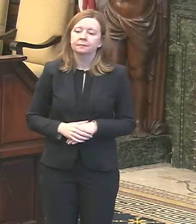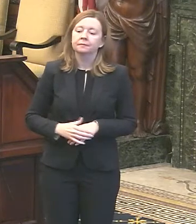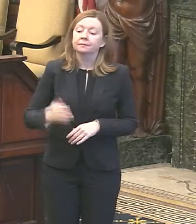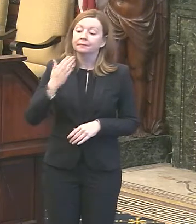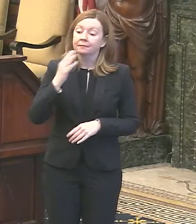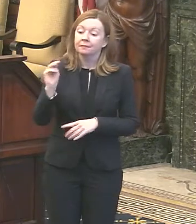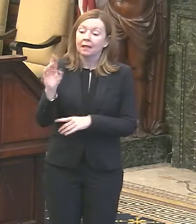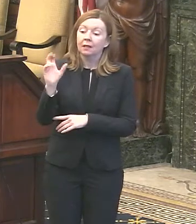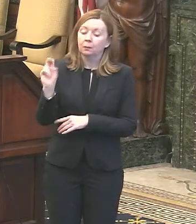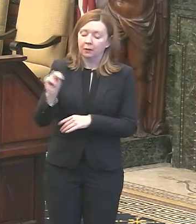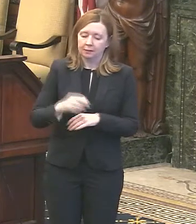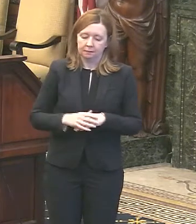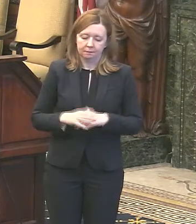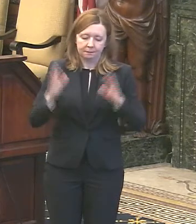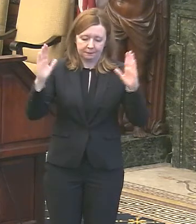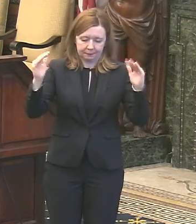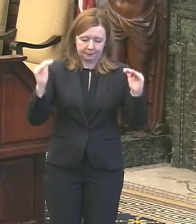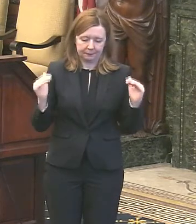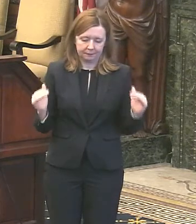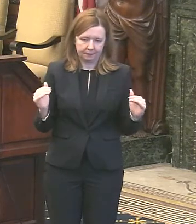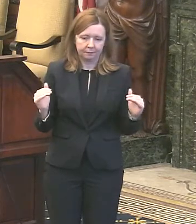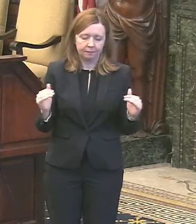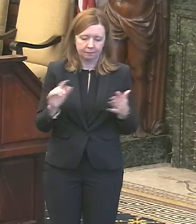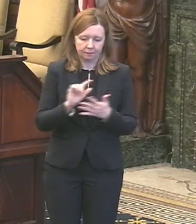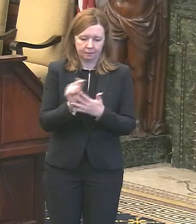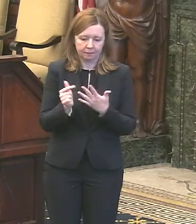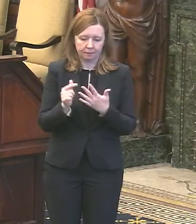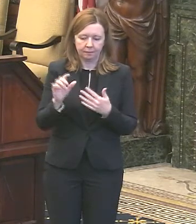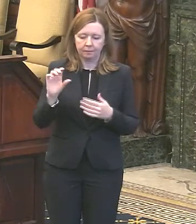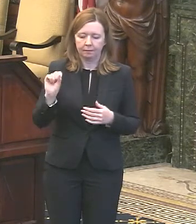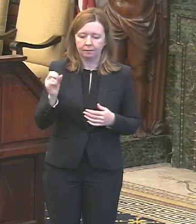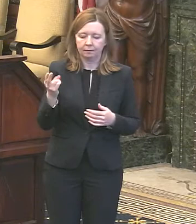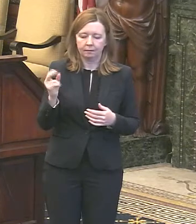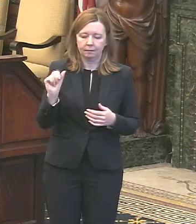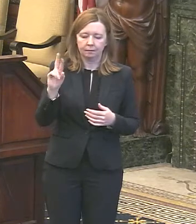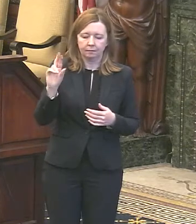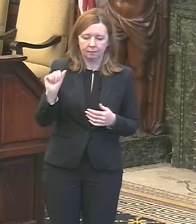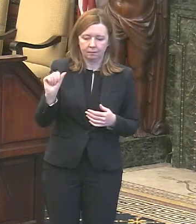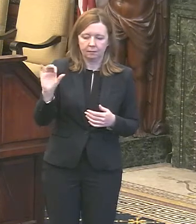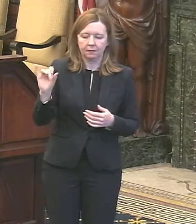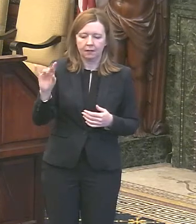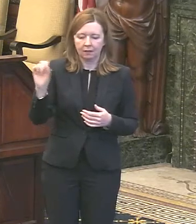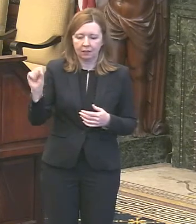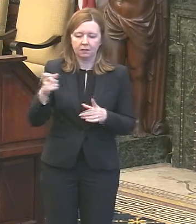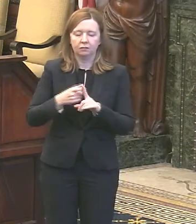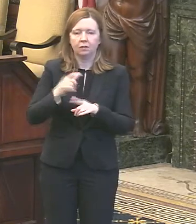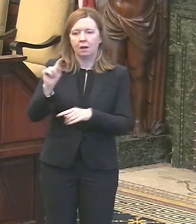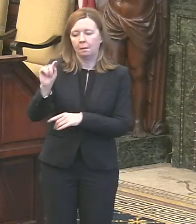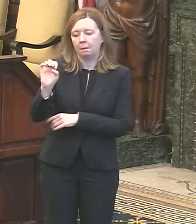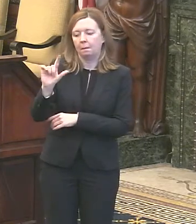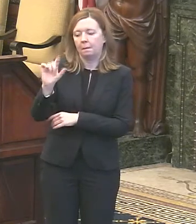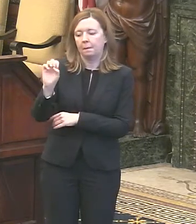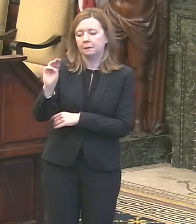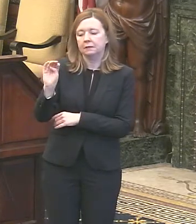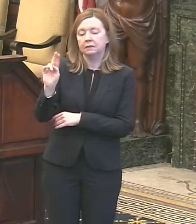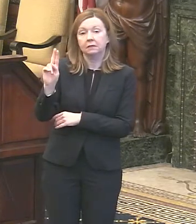Thank you, Martin. We're now going to go to Shaira Arias of Telemundo.